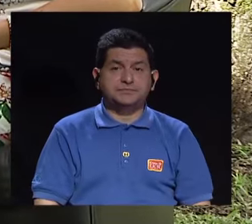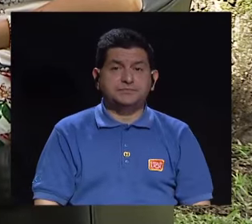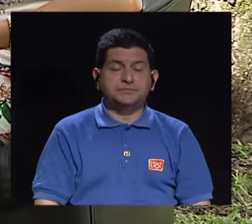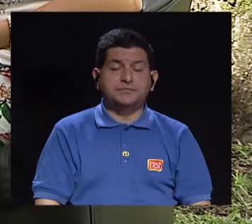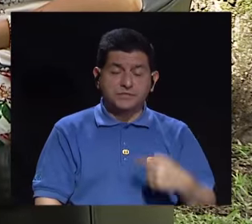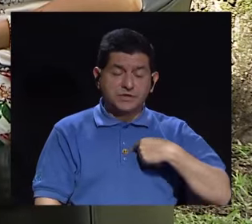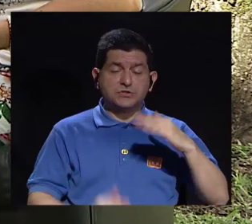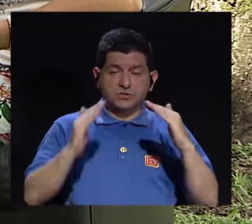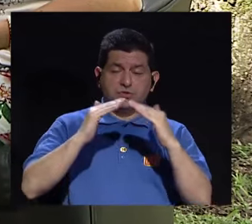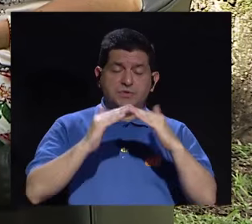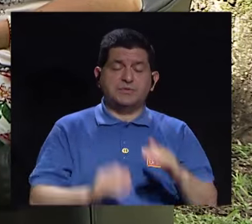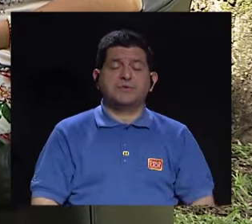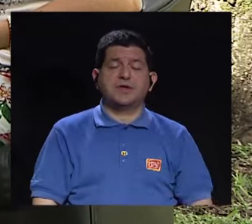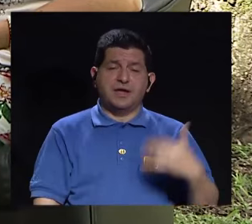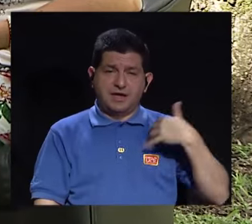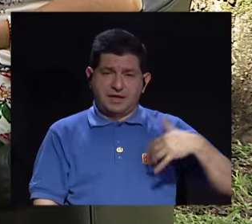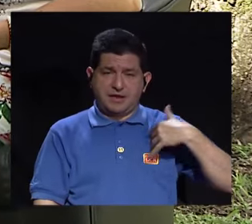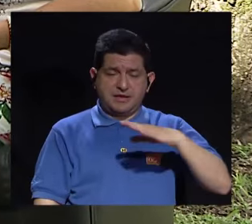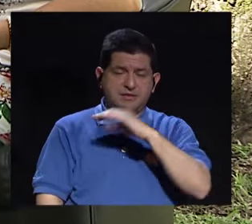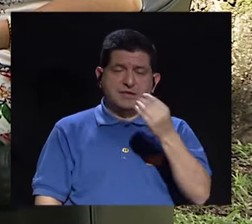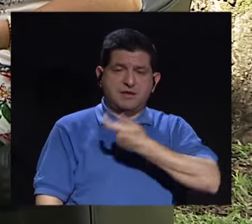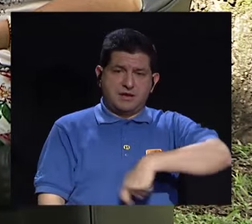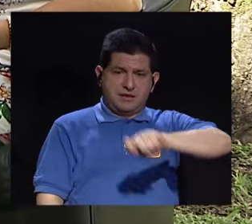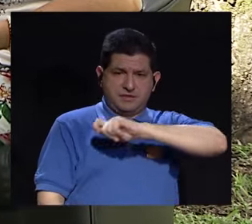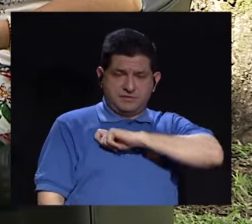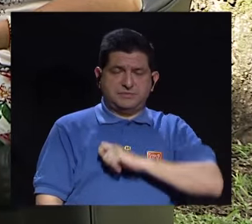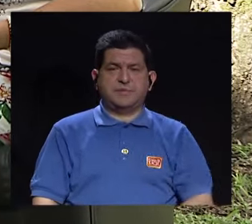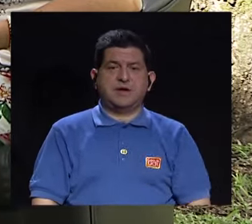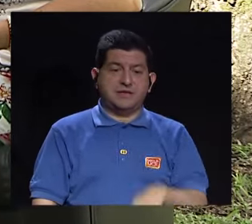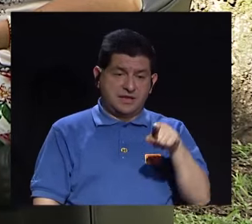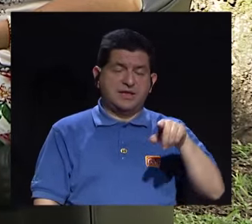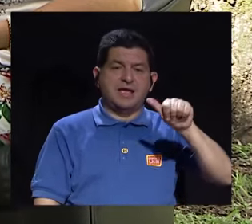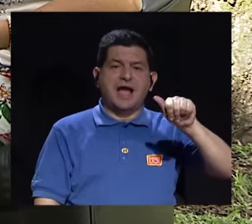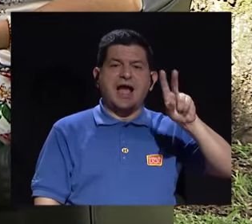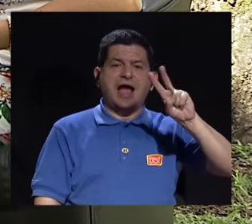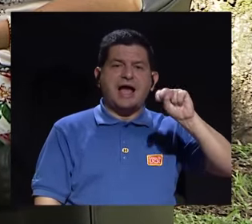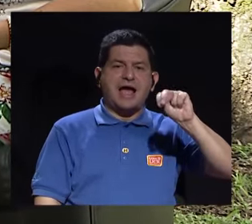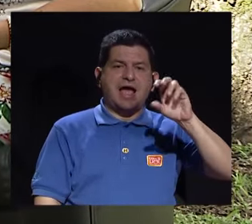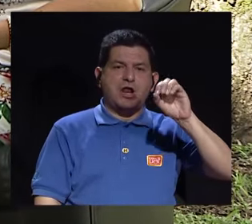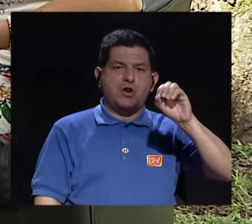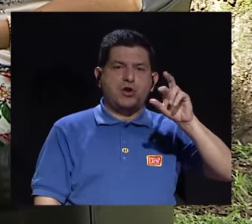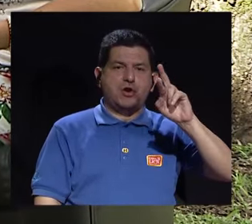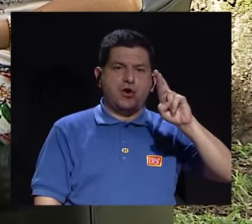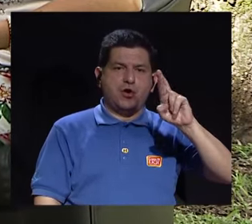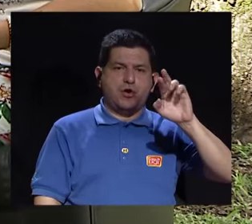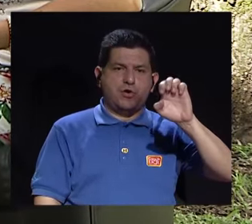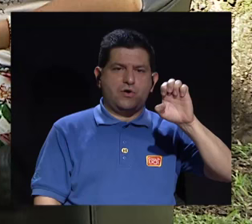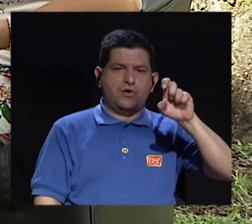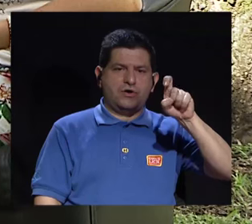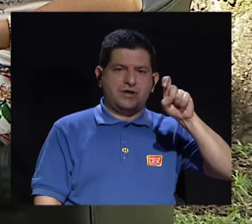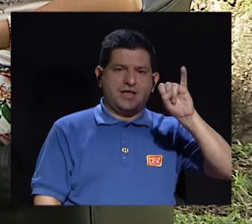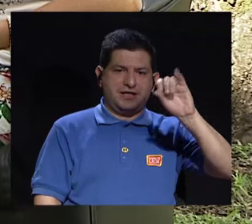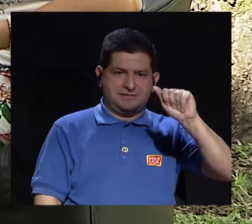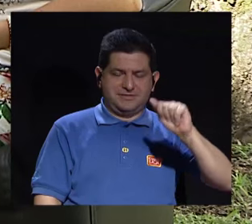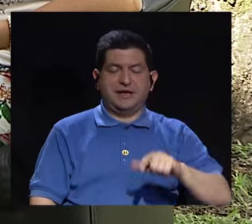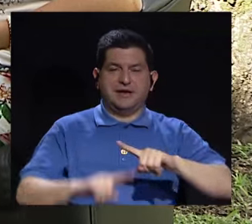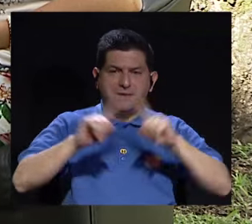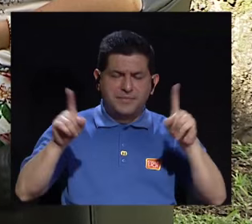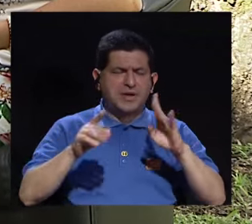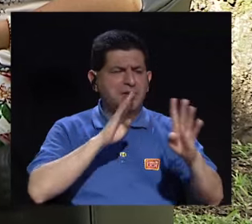yo he vivido en Argentina y en España y se presenta bastante la anorexia, pero aquí, por